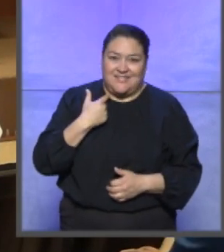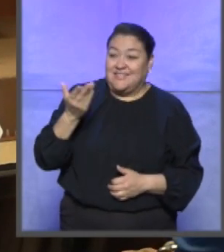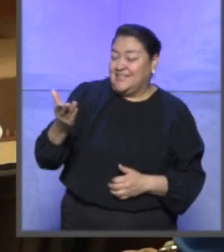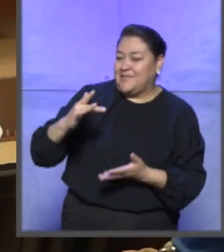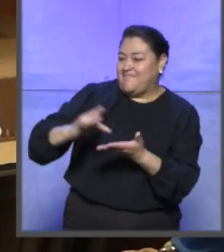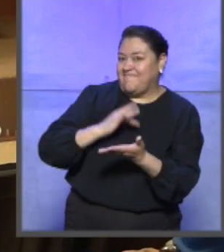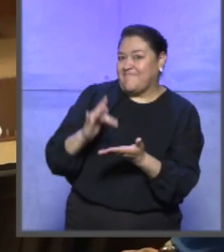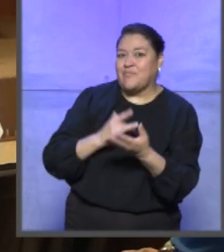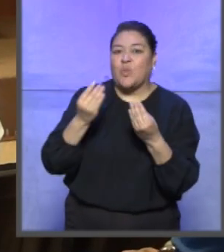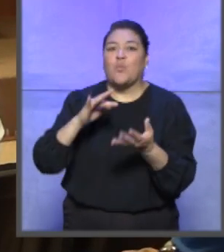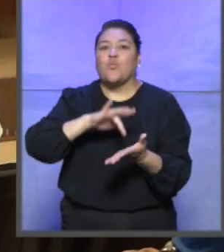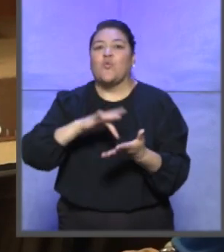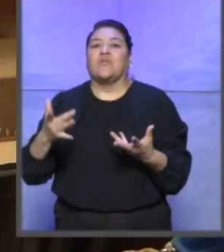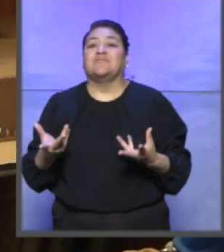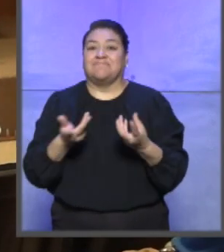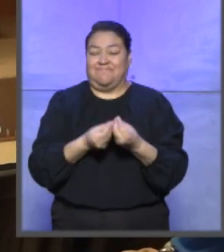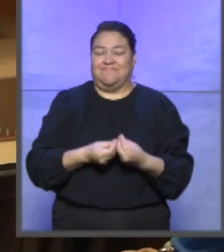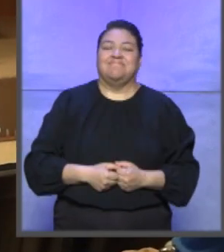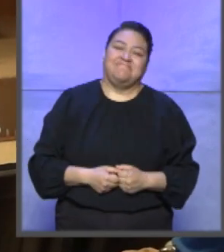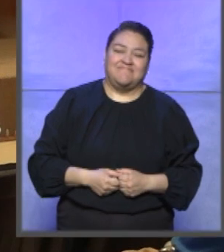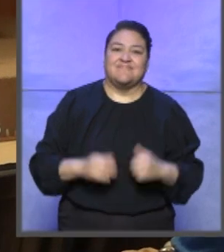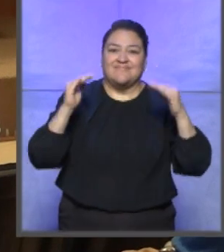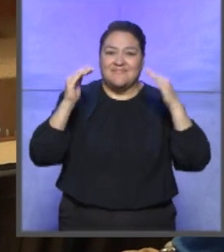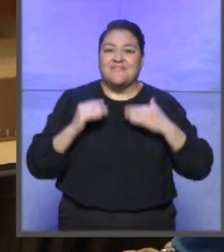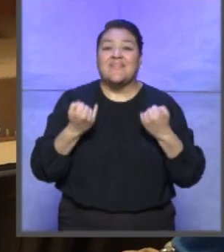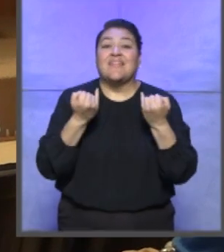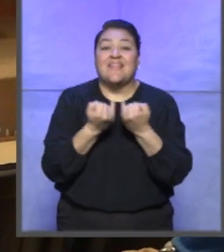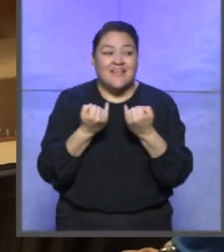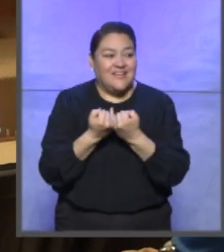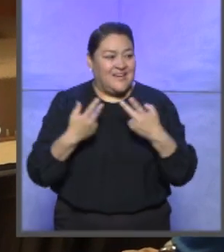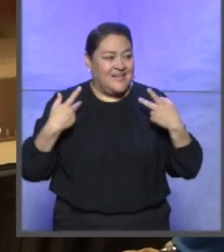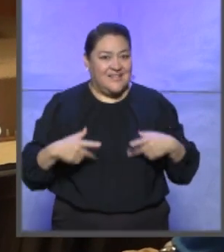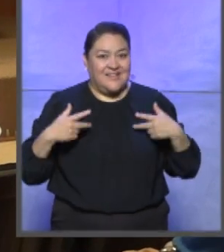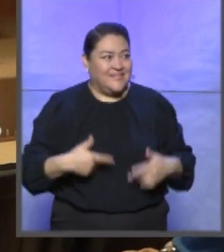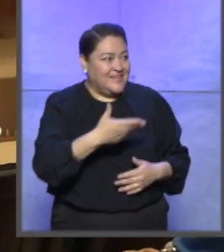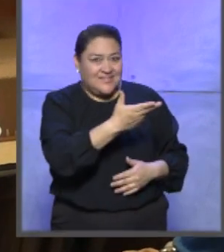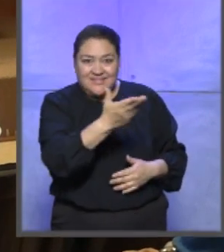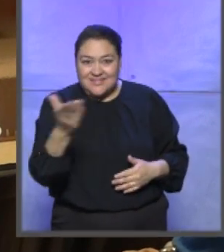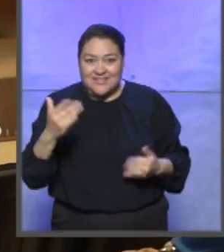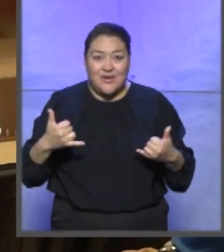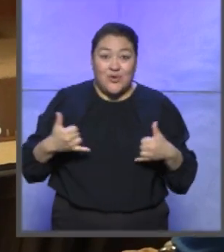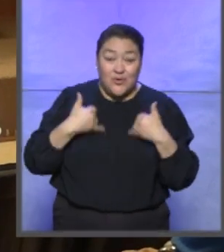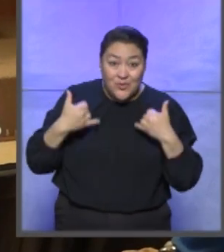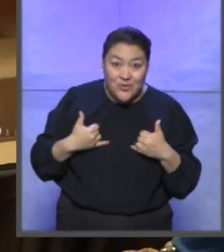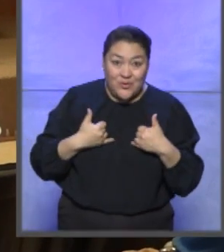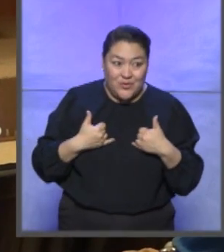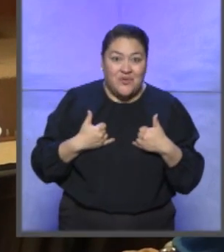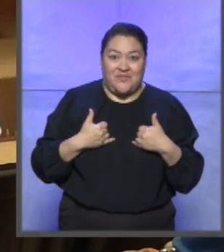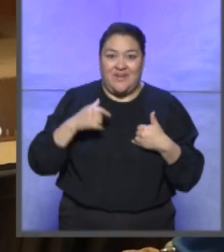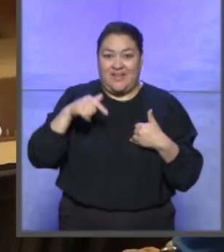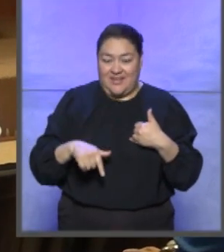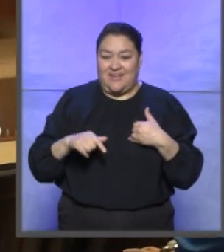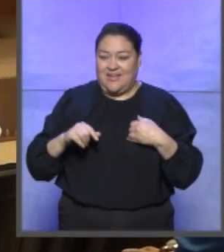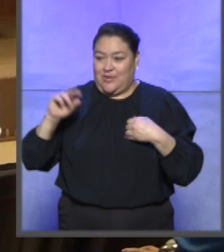muchísimas gracias por estar esta mañana acompañándonos. Y por supuesto, a todos y cada uno de los jóvenes que